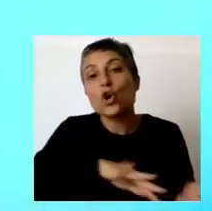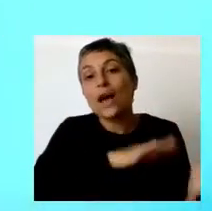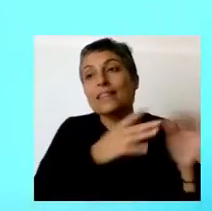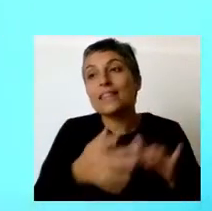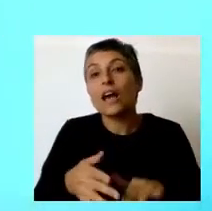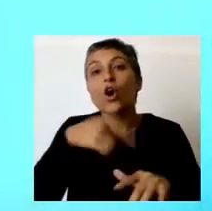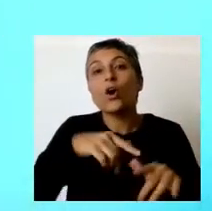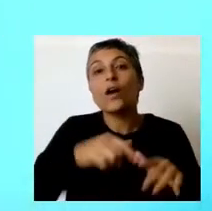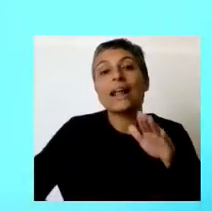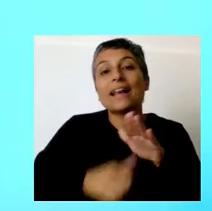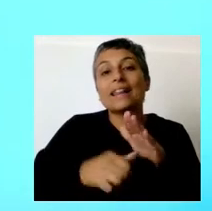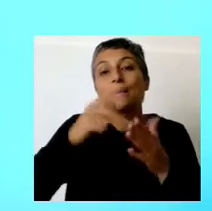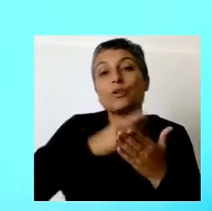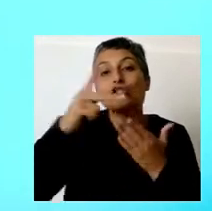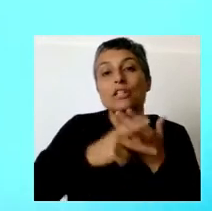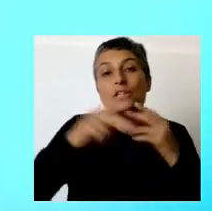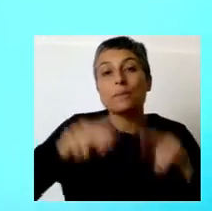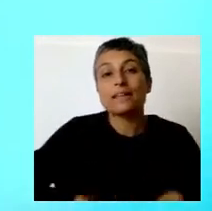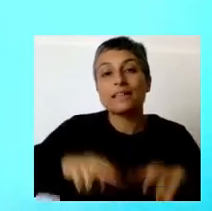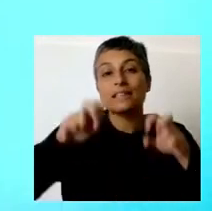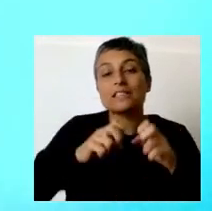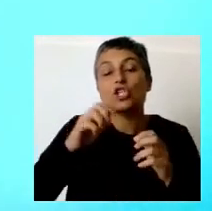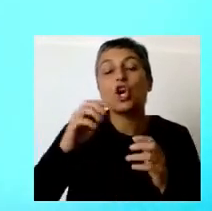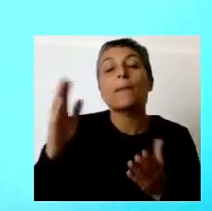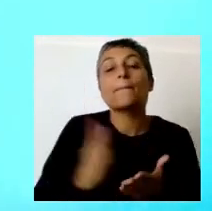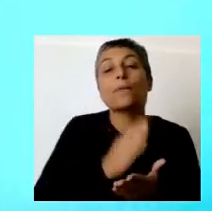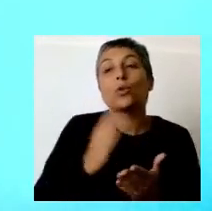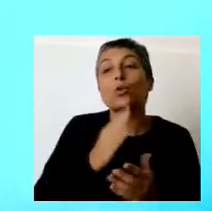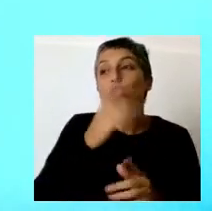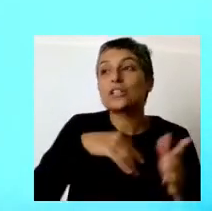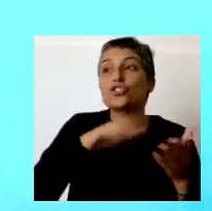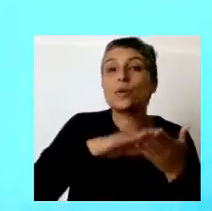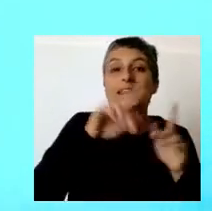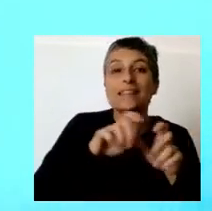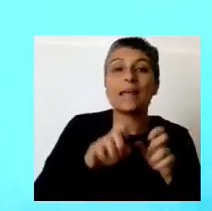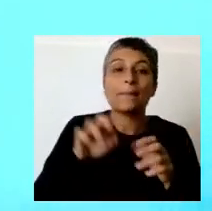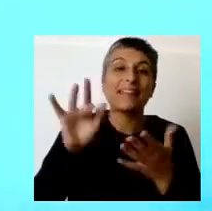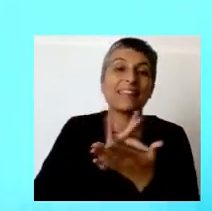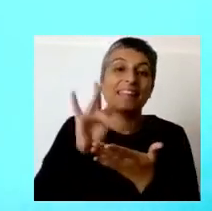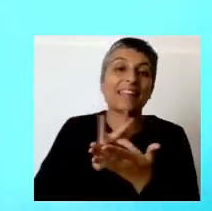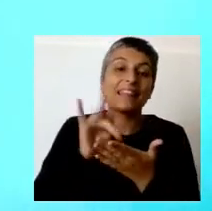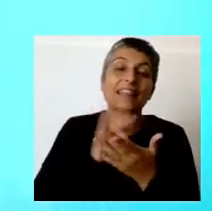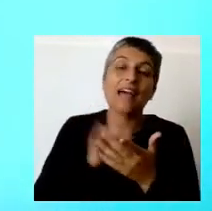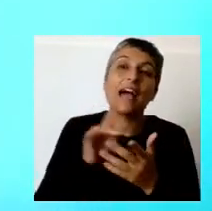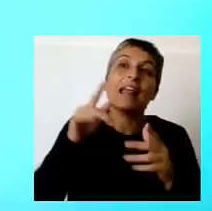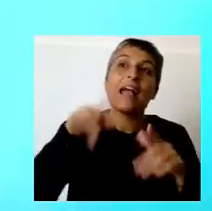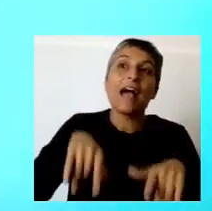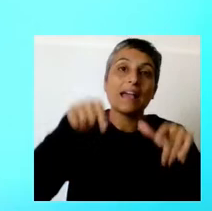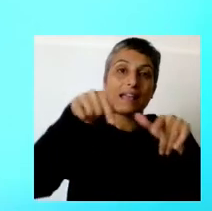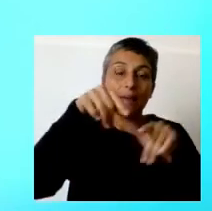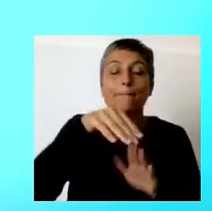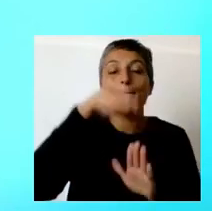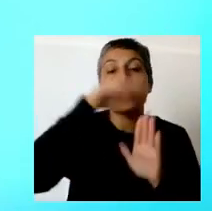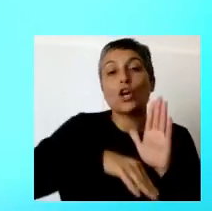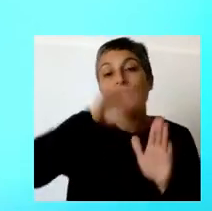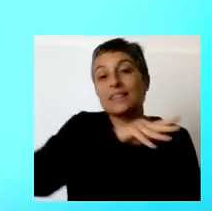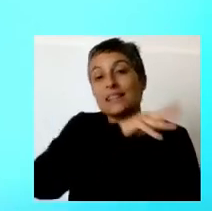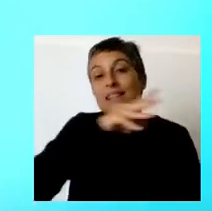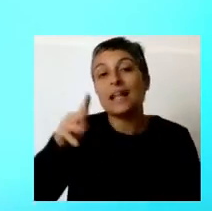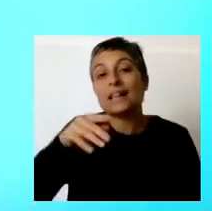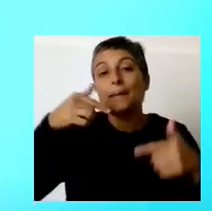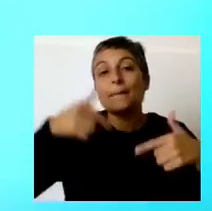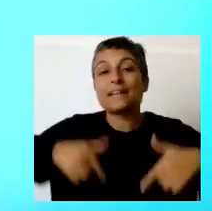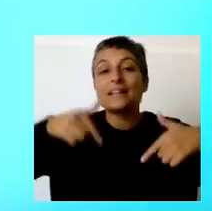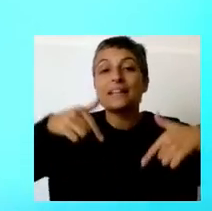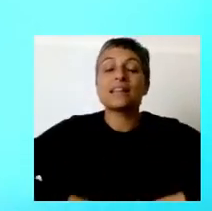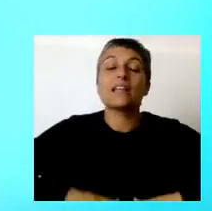productora de contenidos digitales en el portal EDUCAR del Ministerio de Educación de la Nación Argentina. Es licenciada en